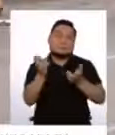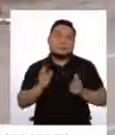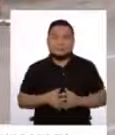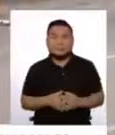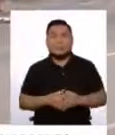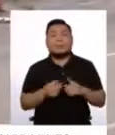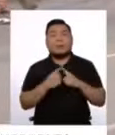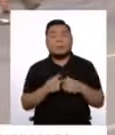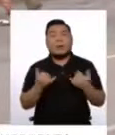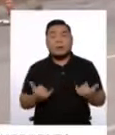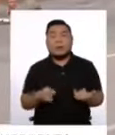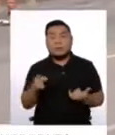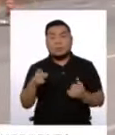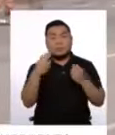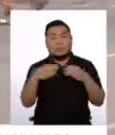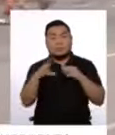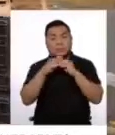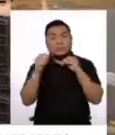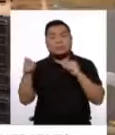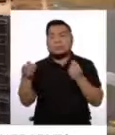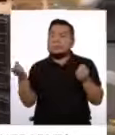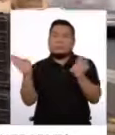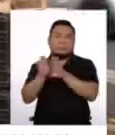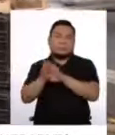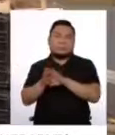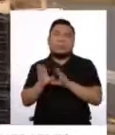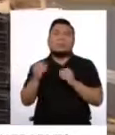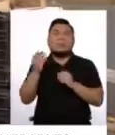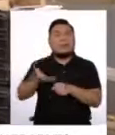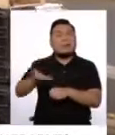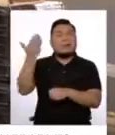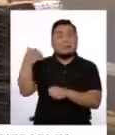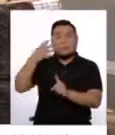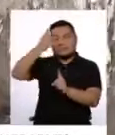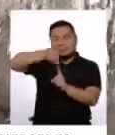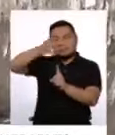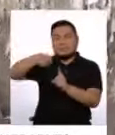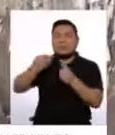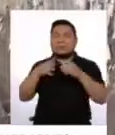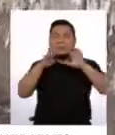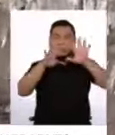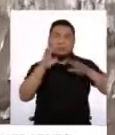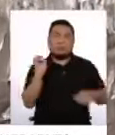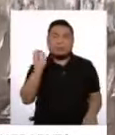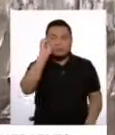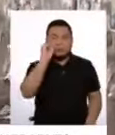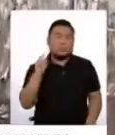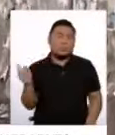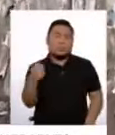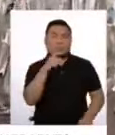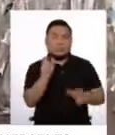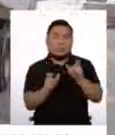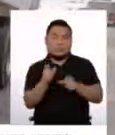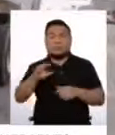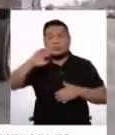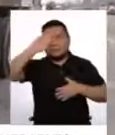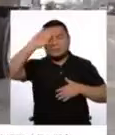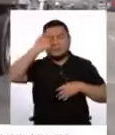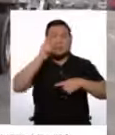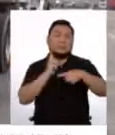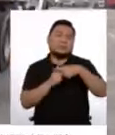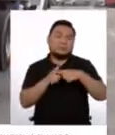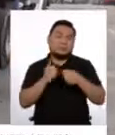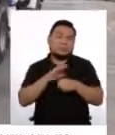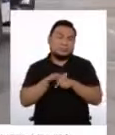El mercado de frutas permanece cerrado tras detectarse que cerca del 90% de comerciantes dieron positivo